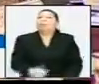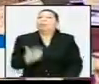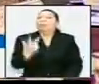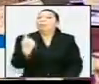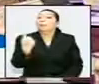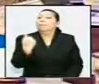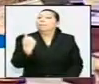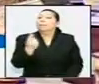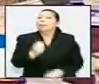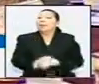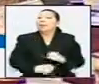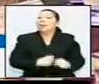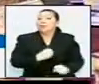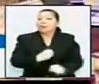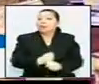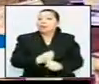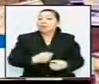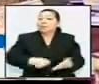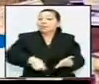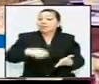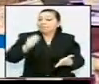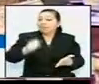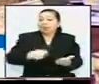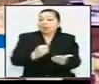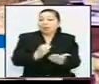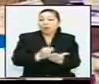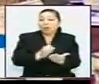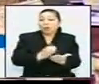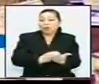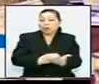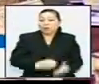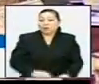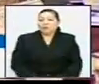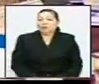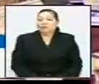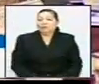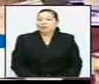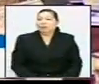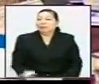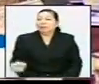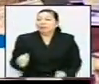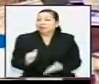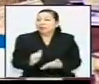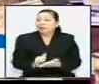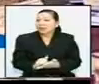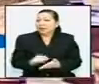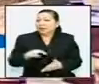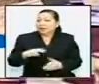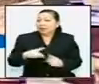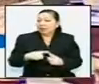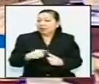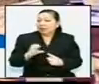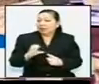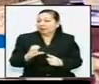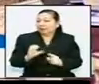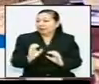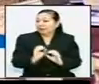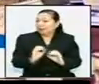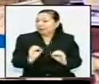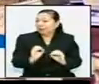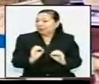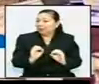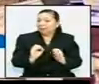tres primeros años de firmado el contrato de concesión, sin que el MTC haya acreditado